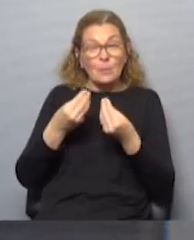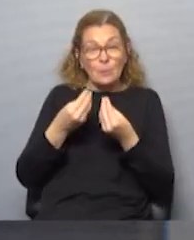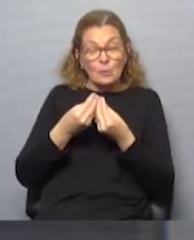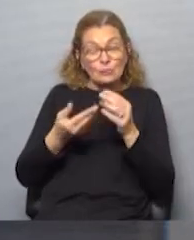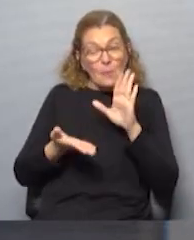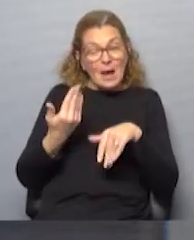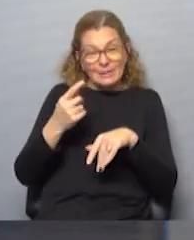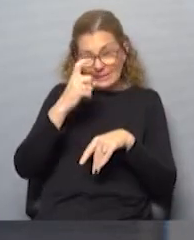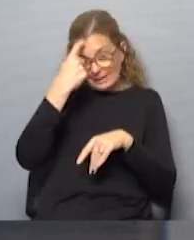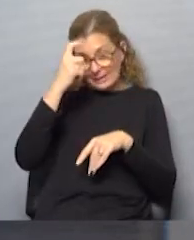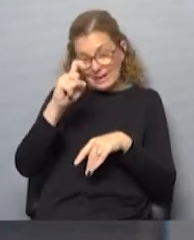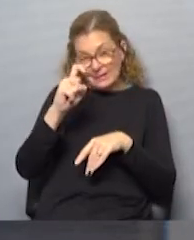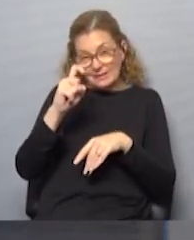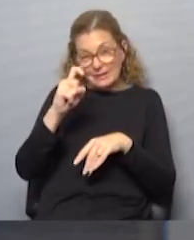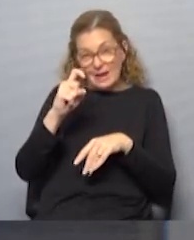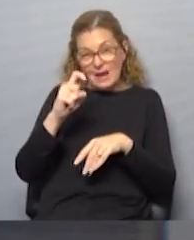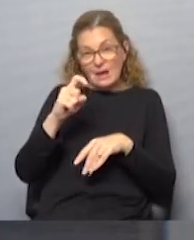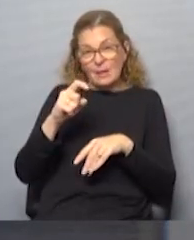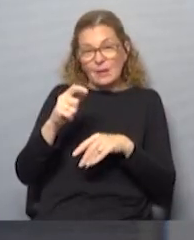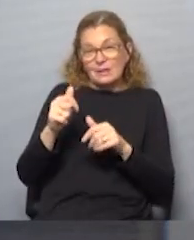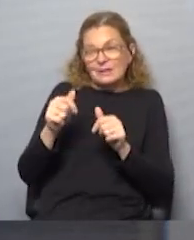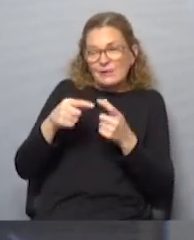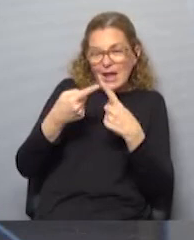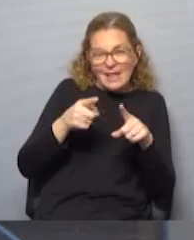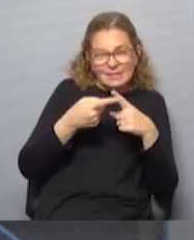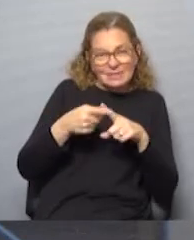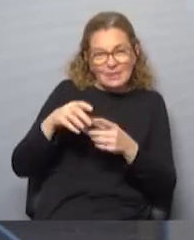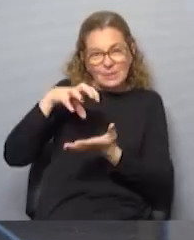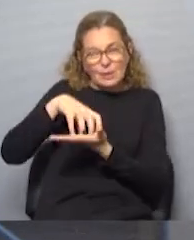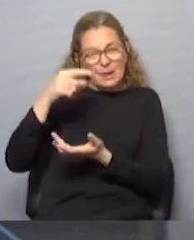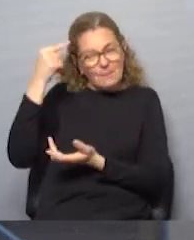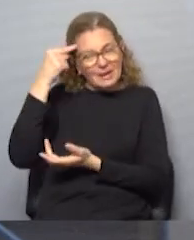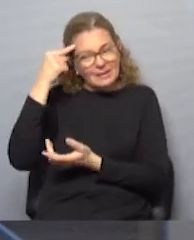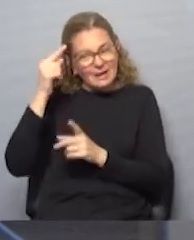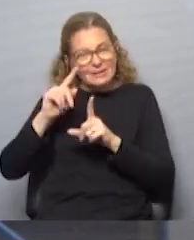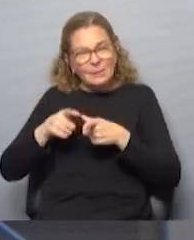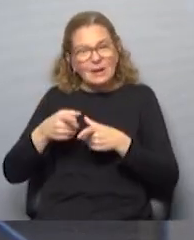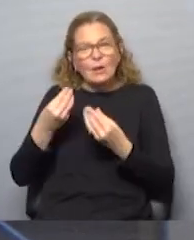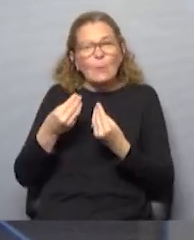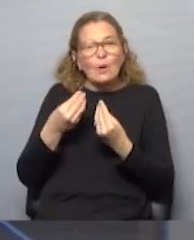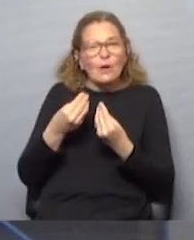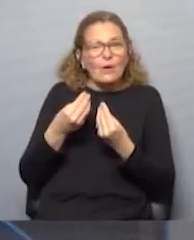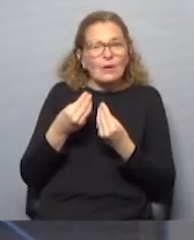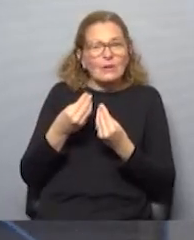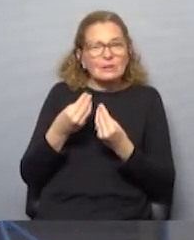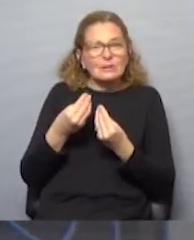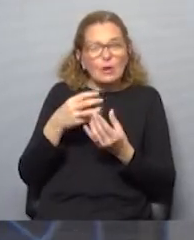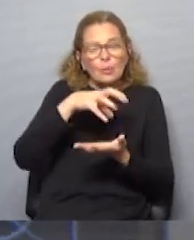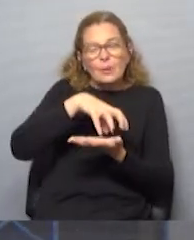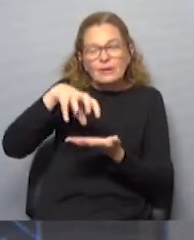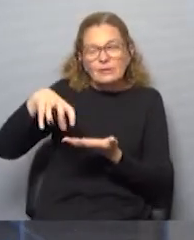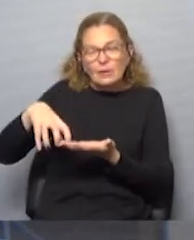ciencia en el sector productivo para lo cual también necesitamos pensar en qué tipo de sector